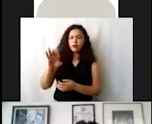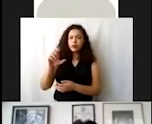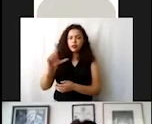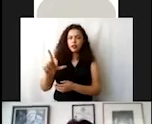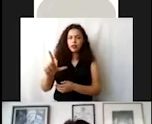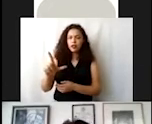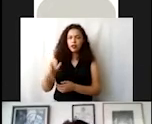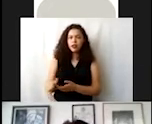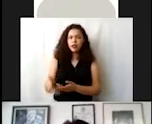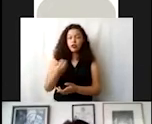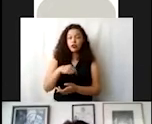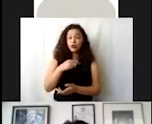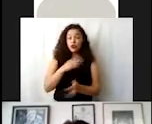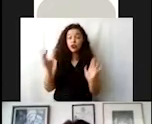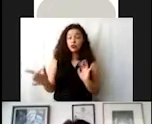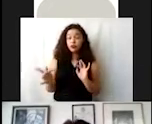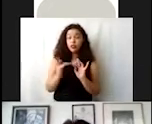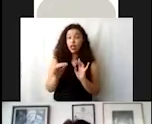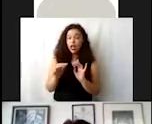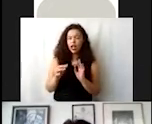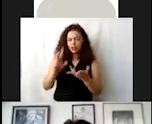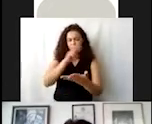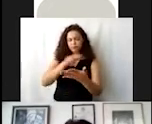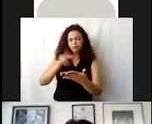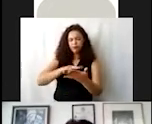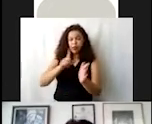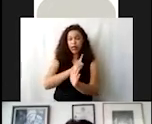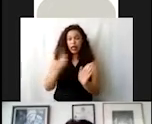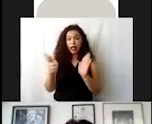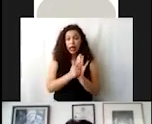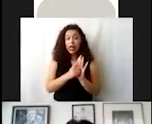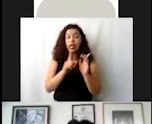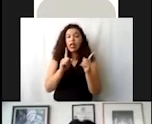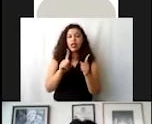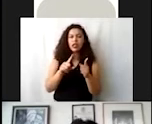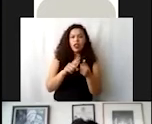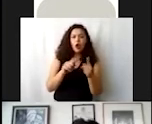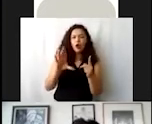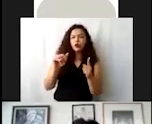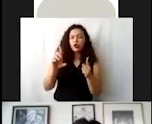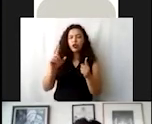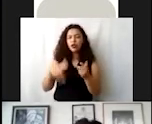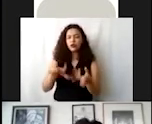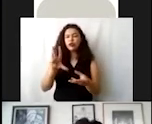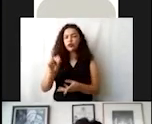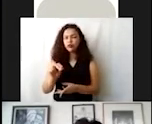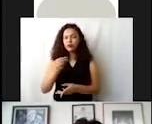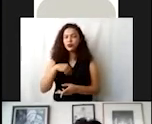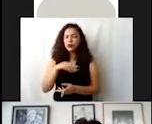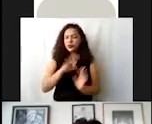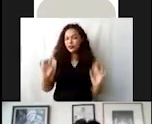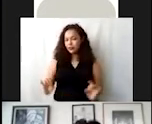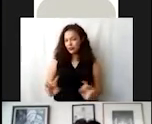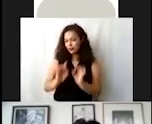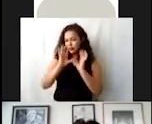los encontramos como tal en las leyes o en el código, sino que tenemos ciertos eventos, o sea,